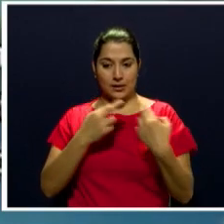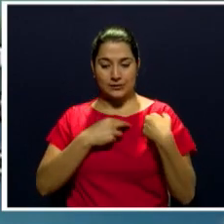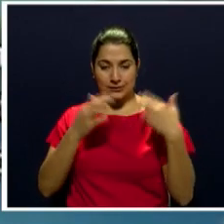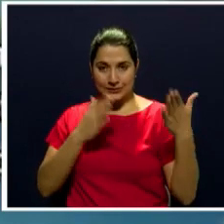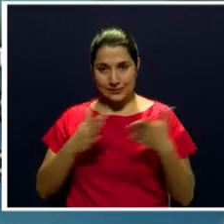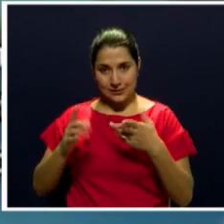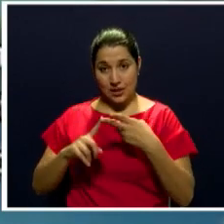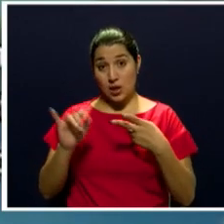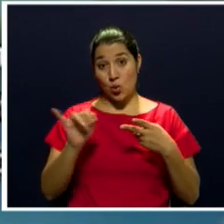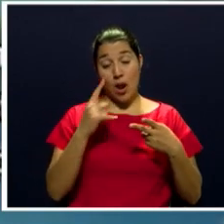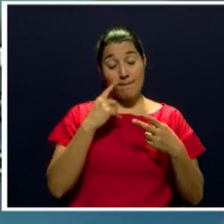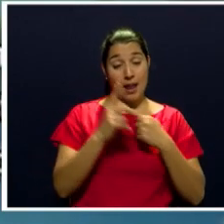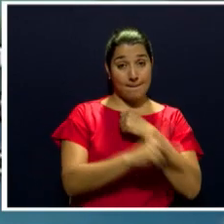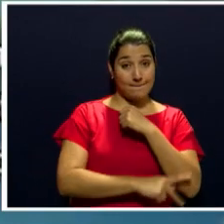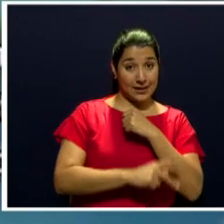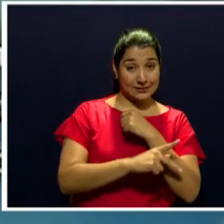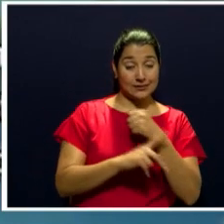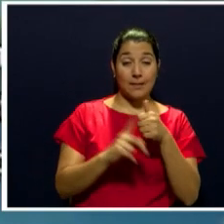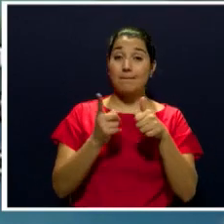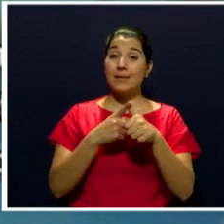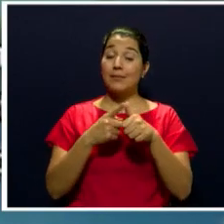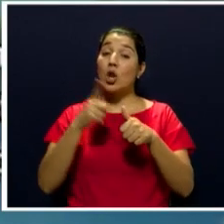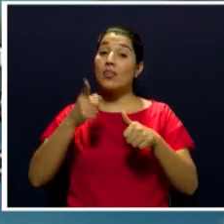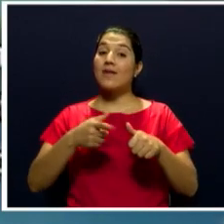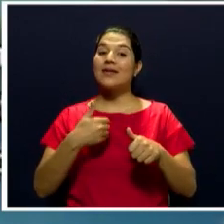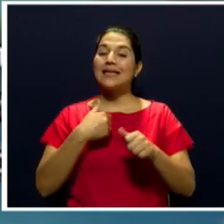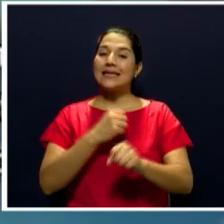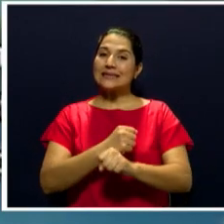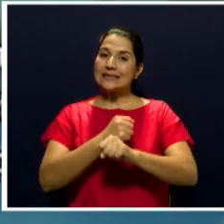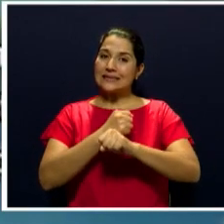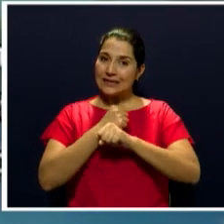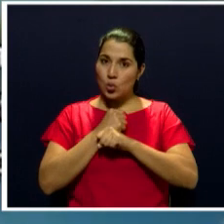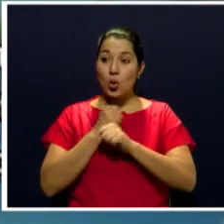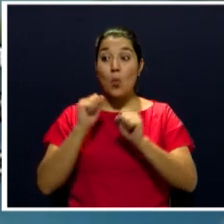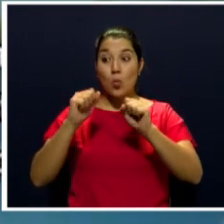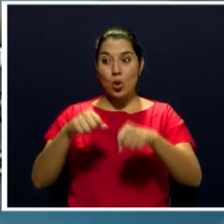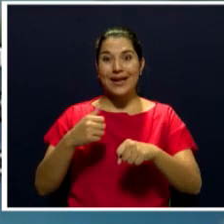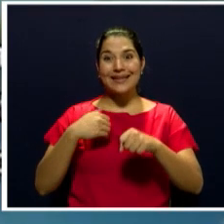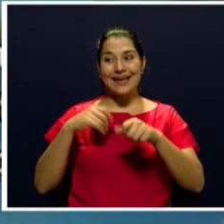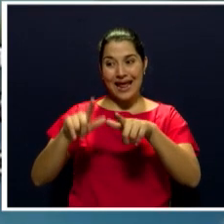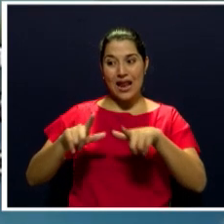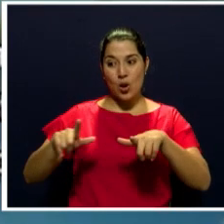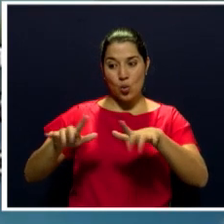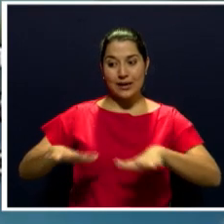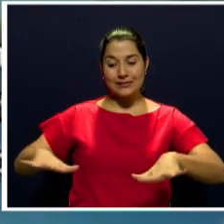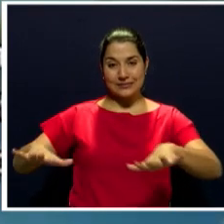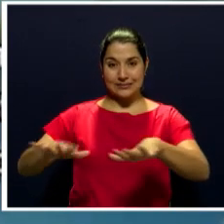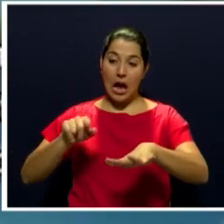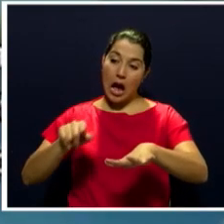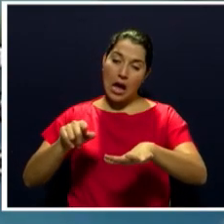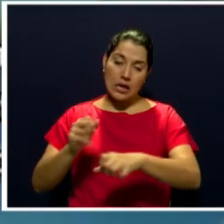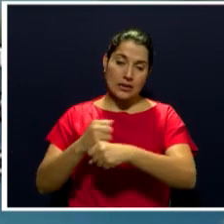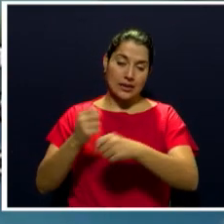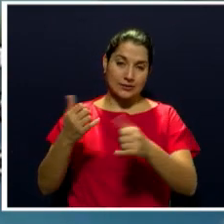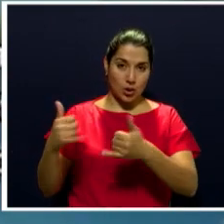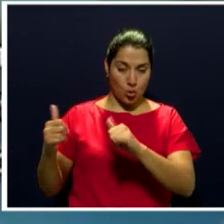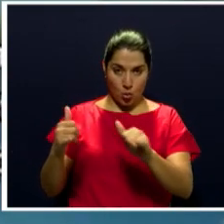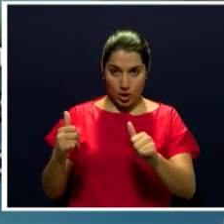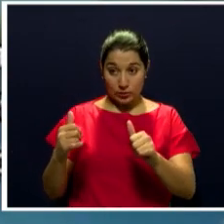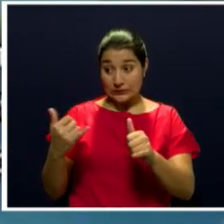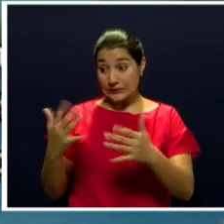en conjunto. En primer lugar, se debe garantizar la disponibilidad de la Villa Olímpica, que es el corazón de los Juegos. La